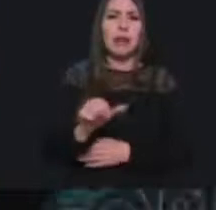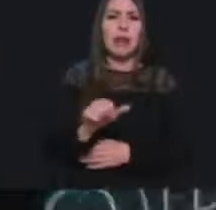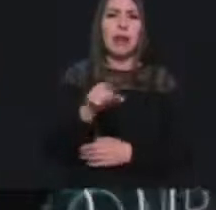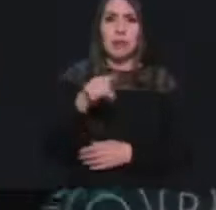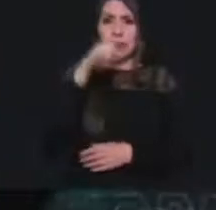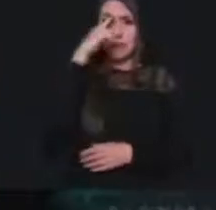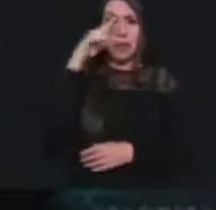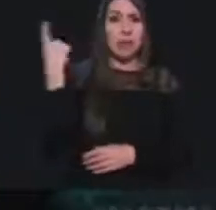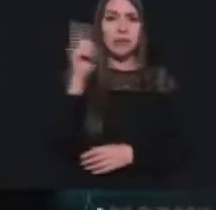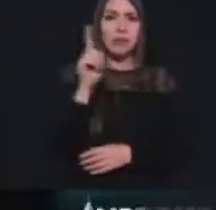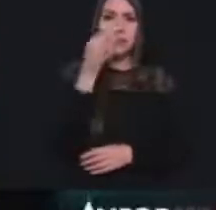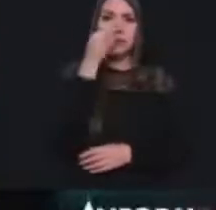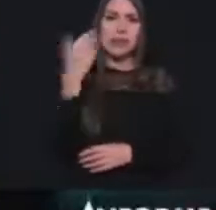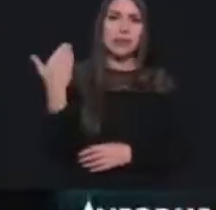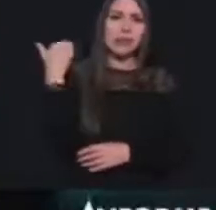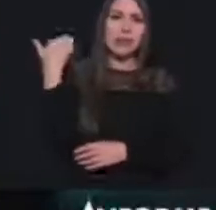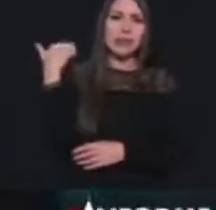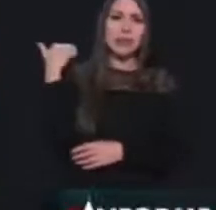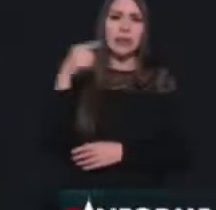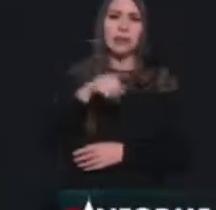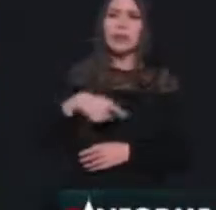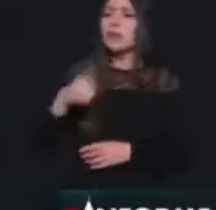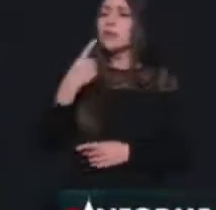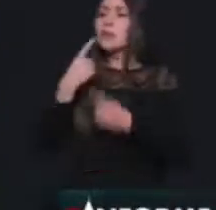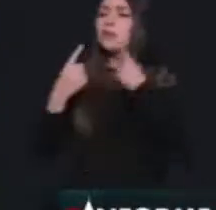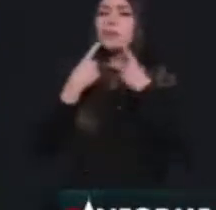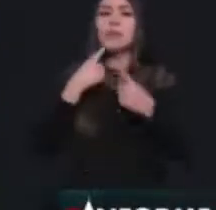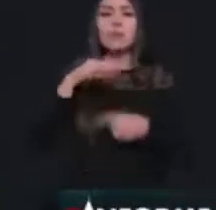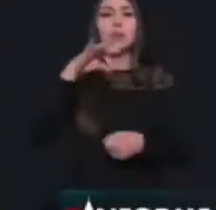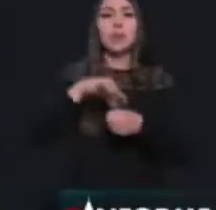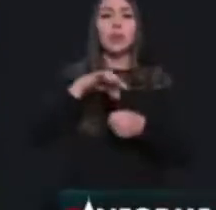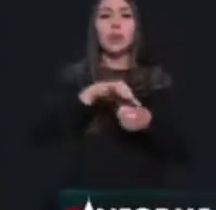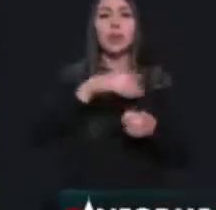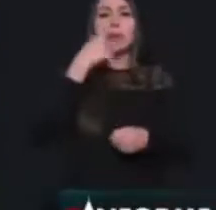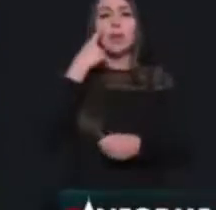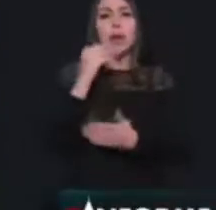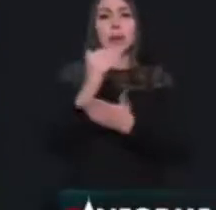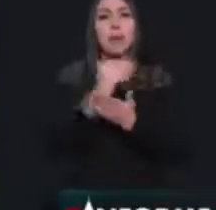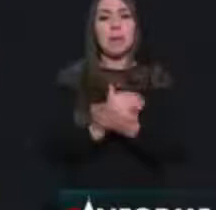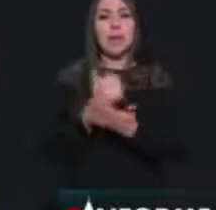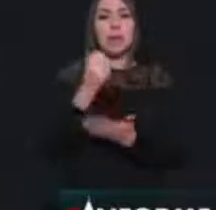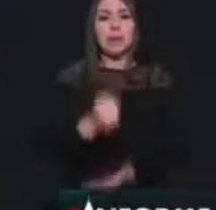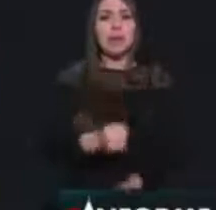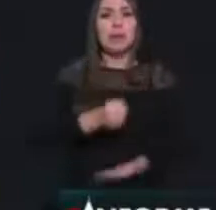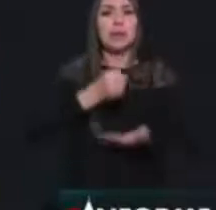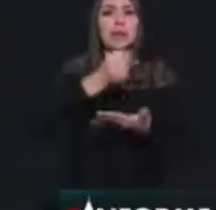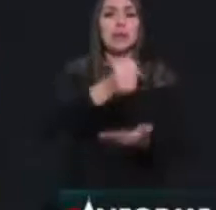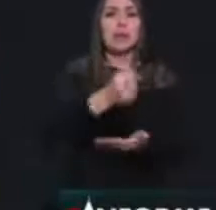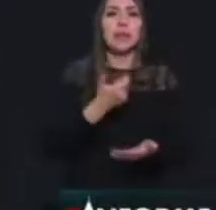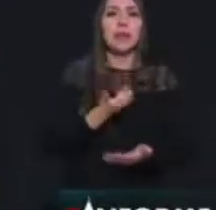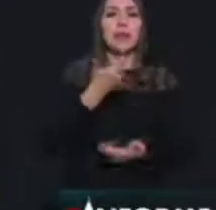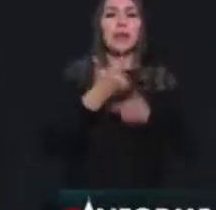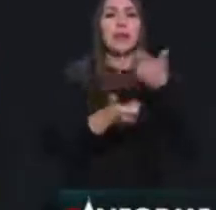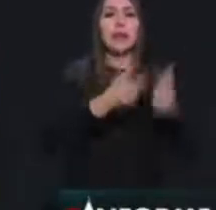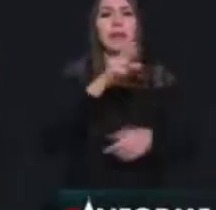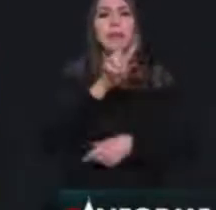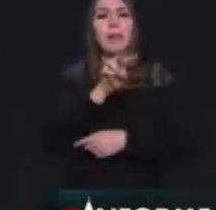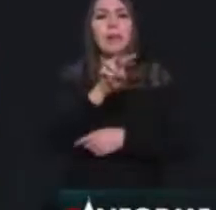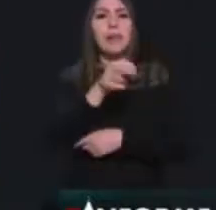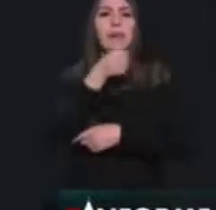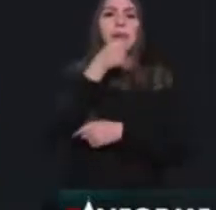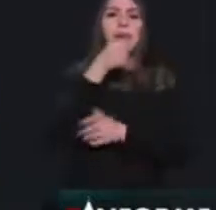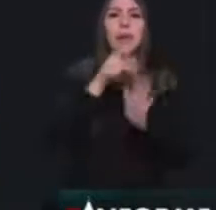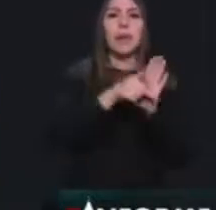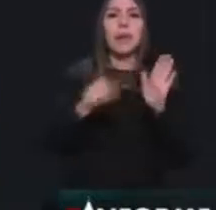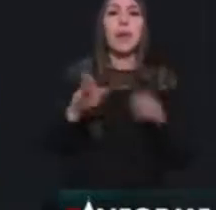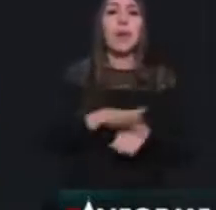días votaron porque se le dejara de dar o se le diera menos financiamiento a la prensa, porque solamente beneficiaba